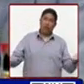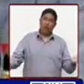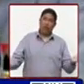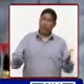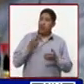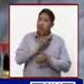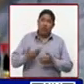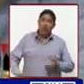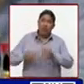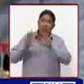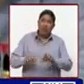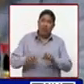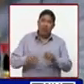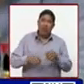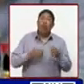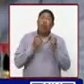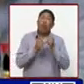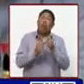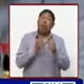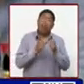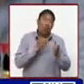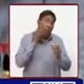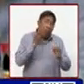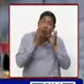de esas páginas que